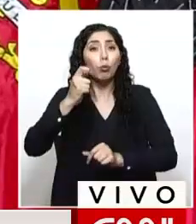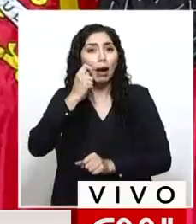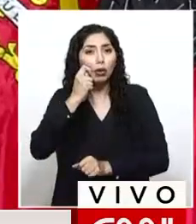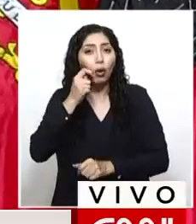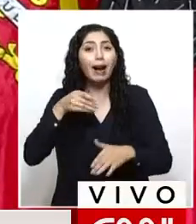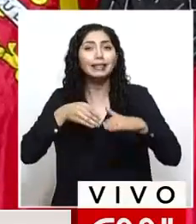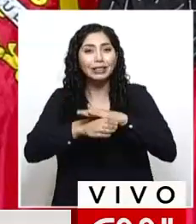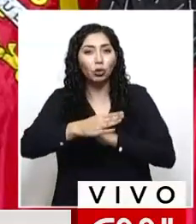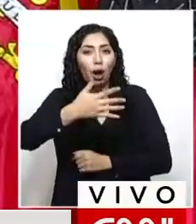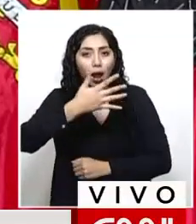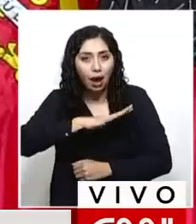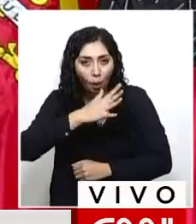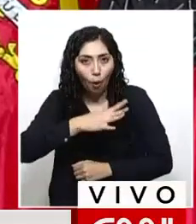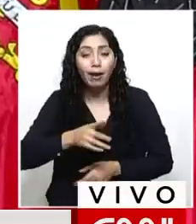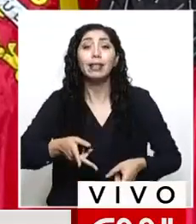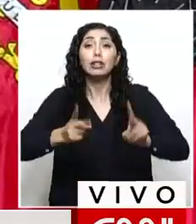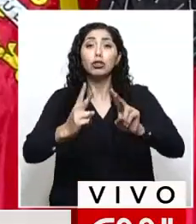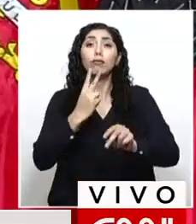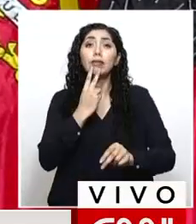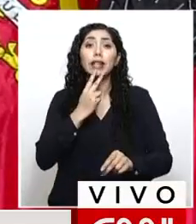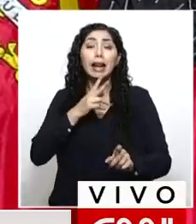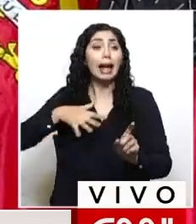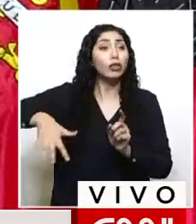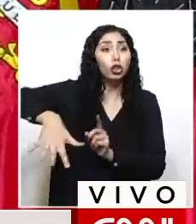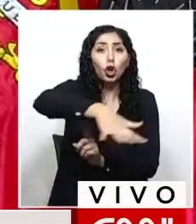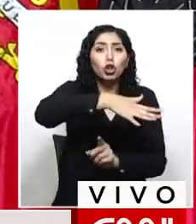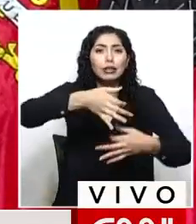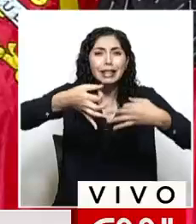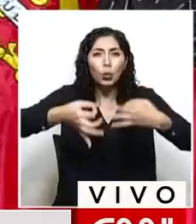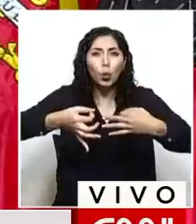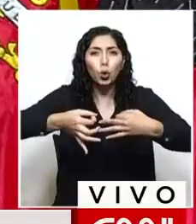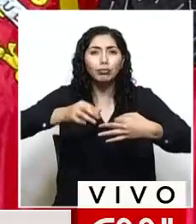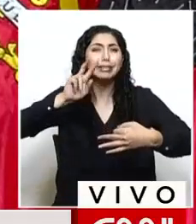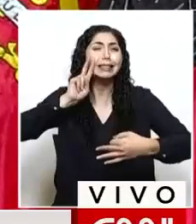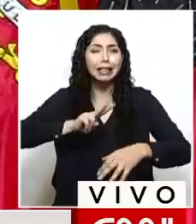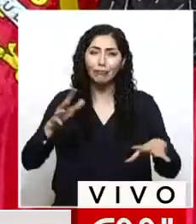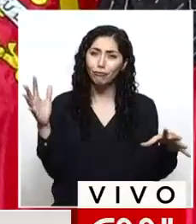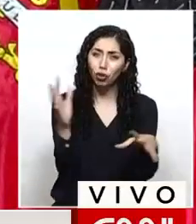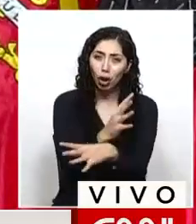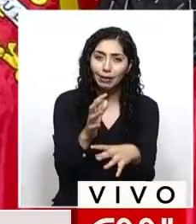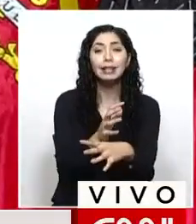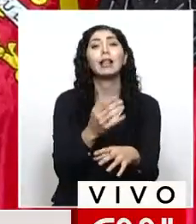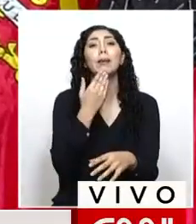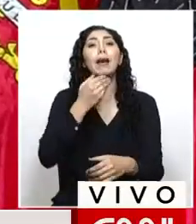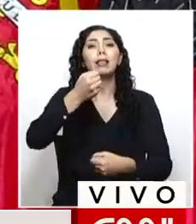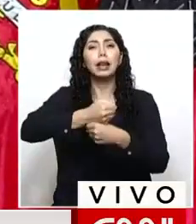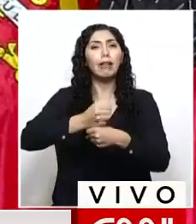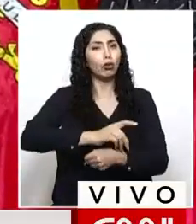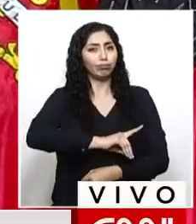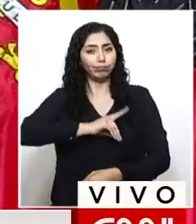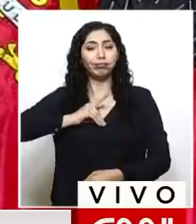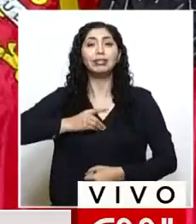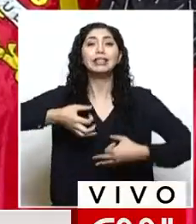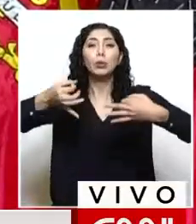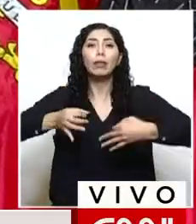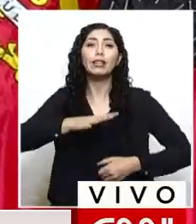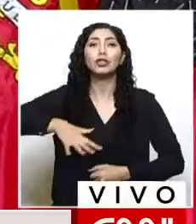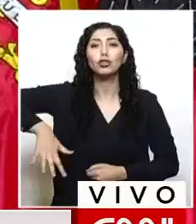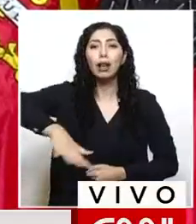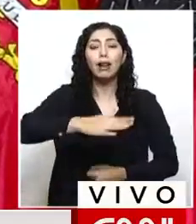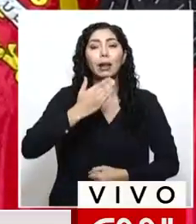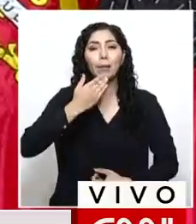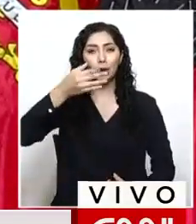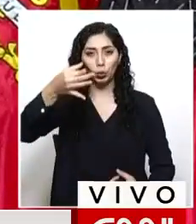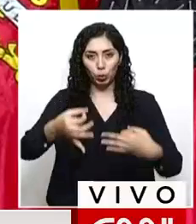derecho a vivir en entornos seguros, libres de violencia, al trabajo decente, a la seguridad social y a la justicia.